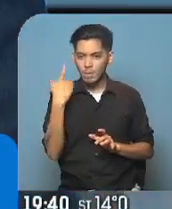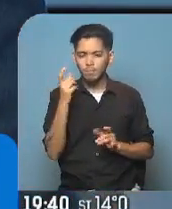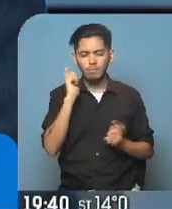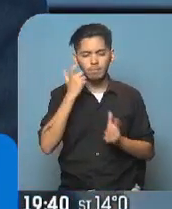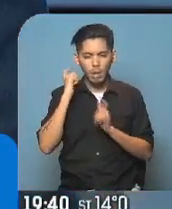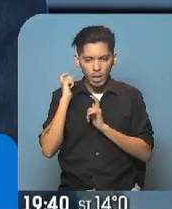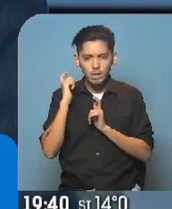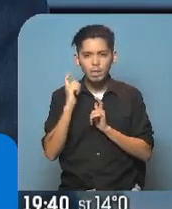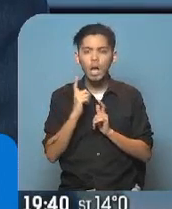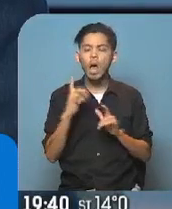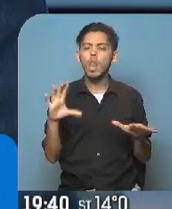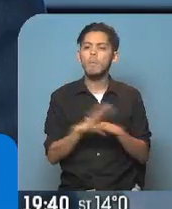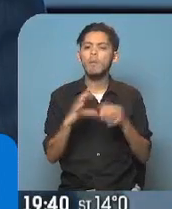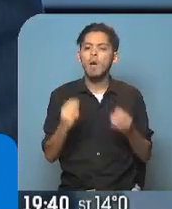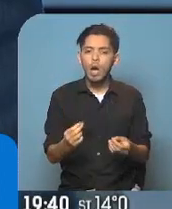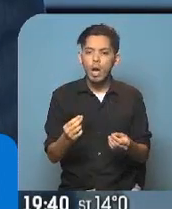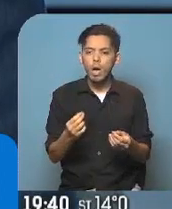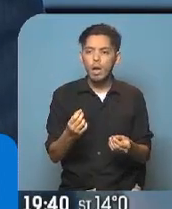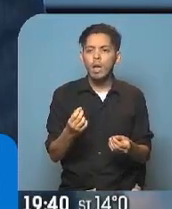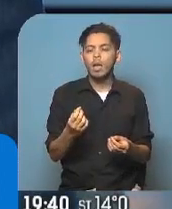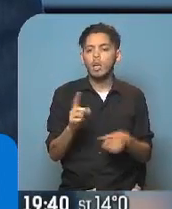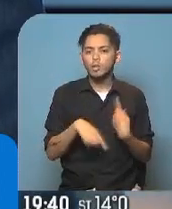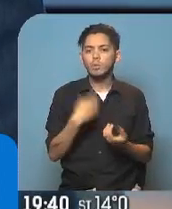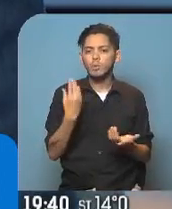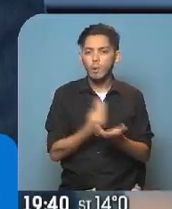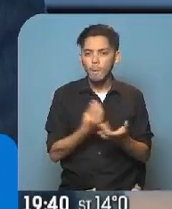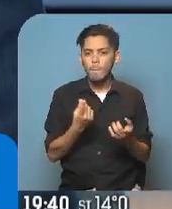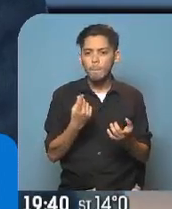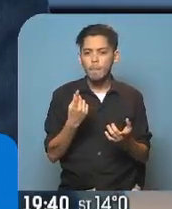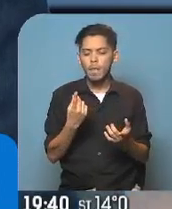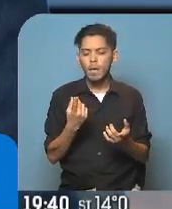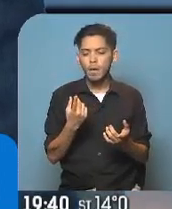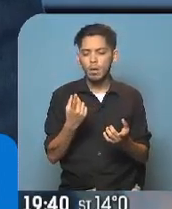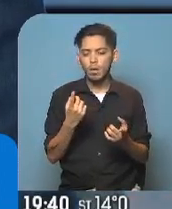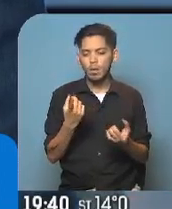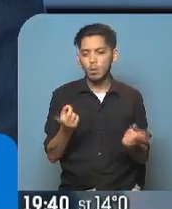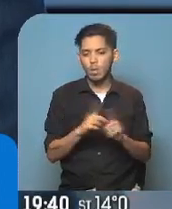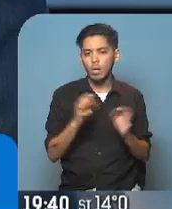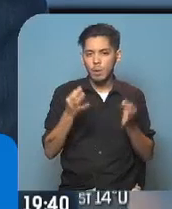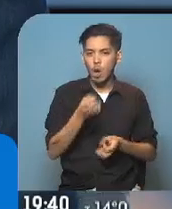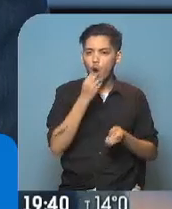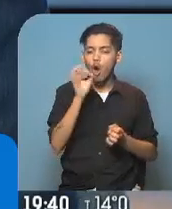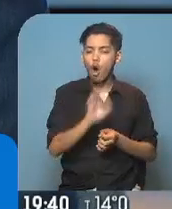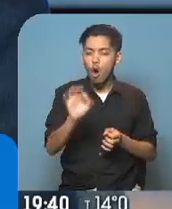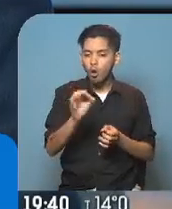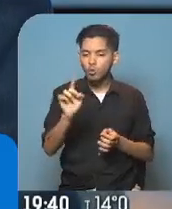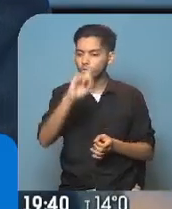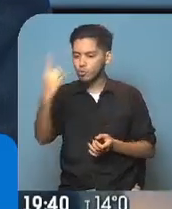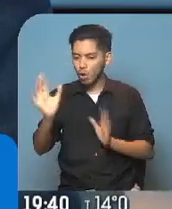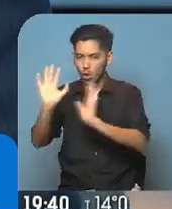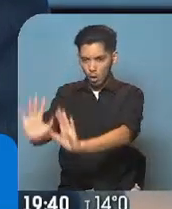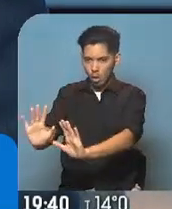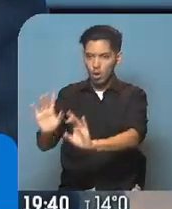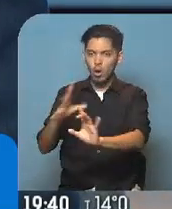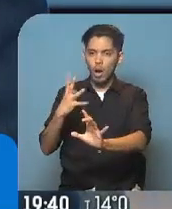lo ideal es que siga participando y se recupere lo antes posible o que quede apartado por un tiempo hasta superarlo y